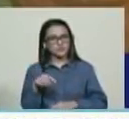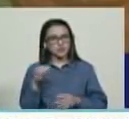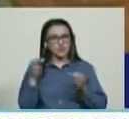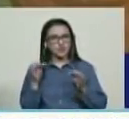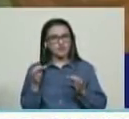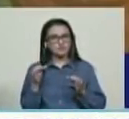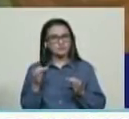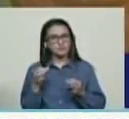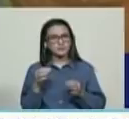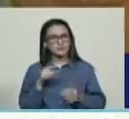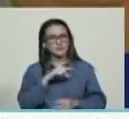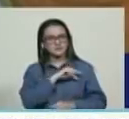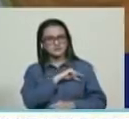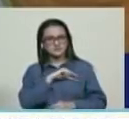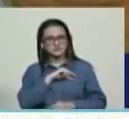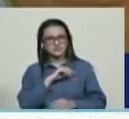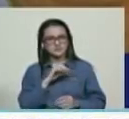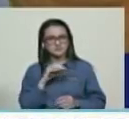Oficiales generales presentes.